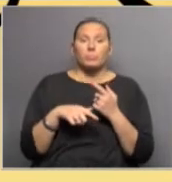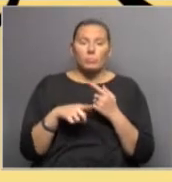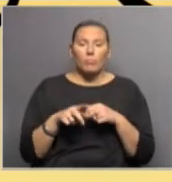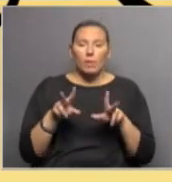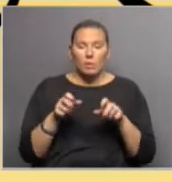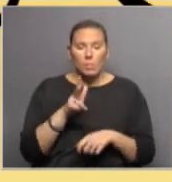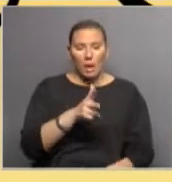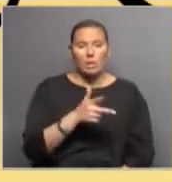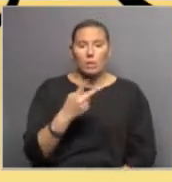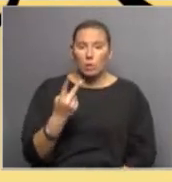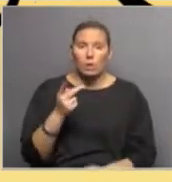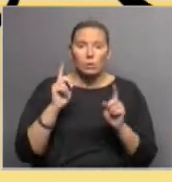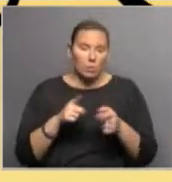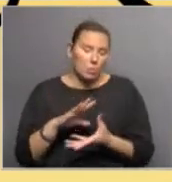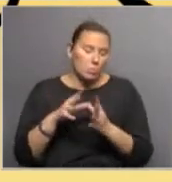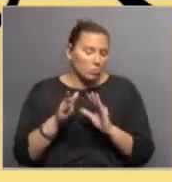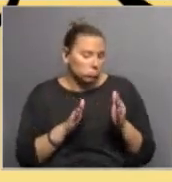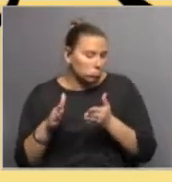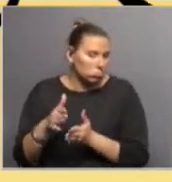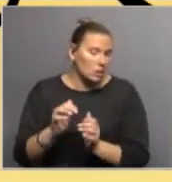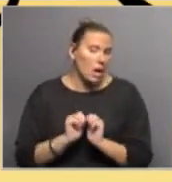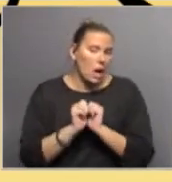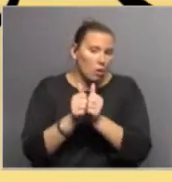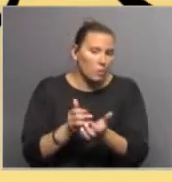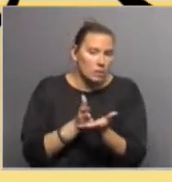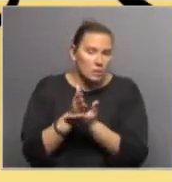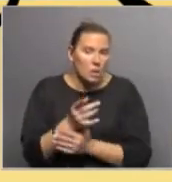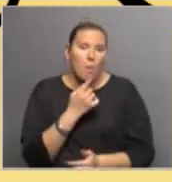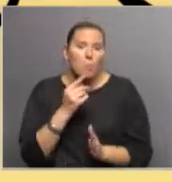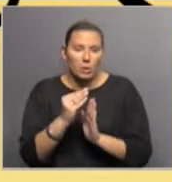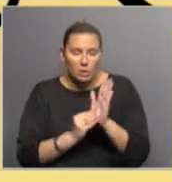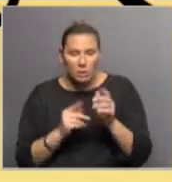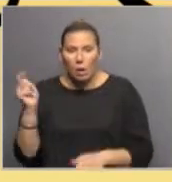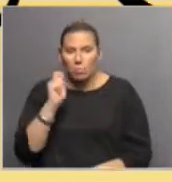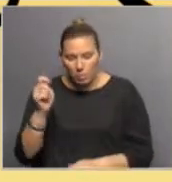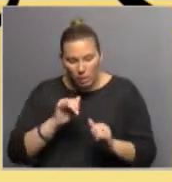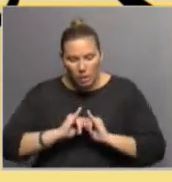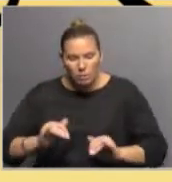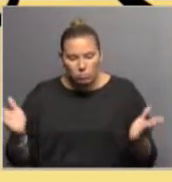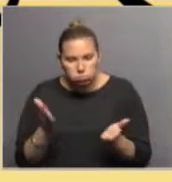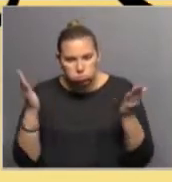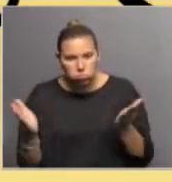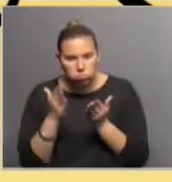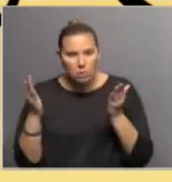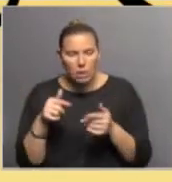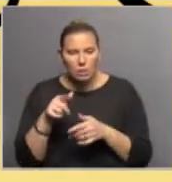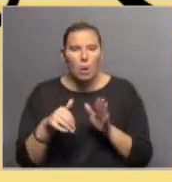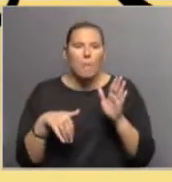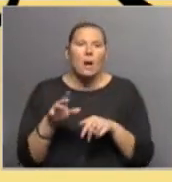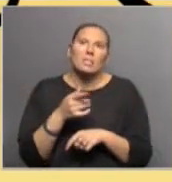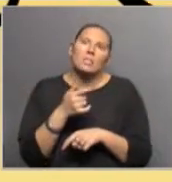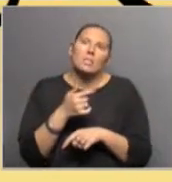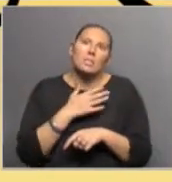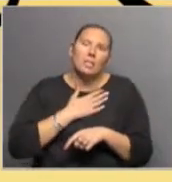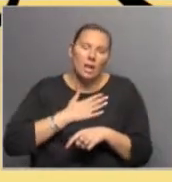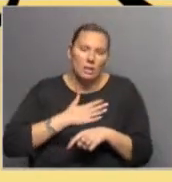tema hidrógeno también puede ser un camino, acompañando siempre de políticas públicas para promover todo esto de forma lo más armoniosa posible